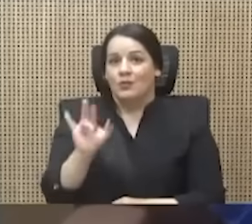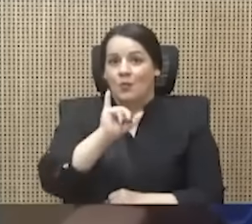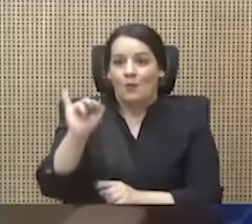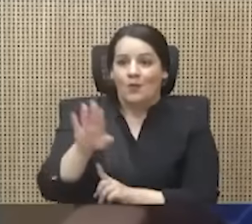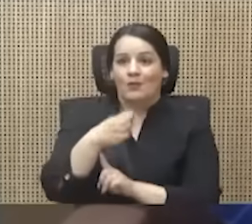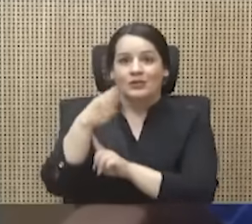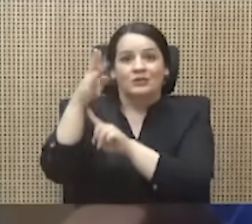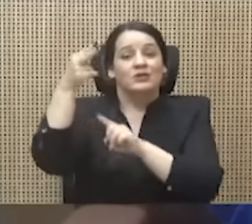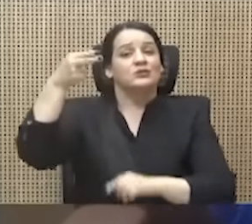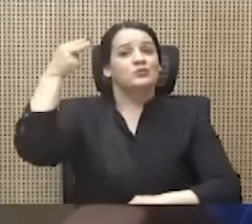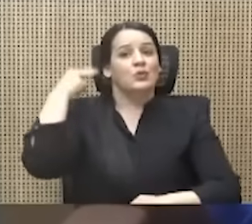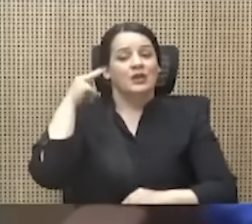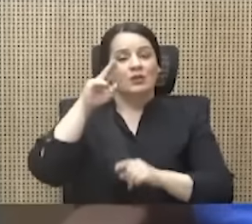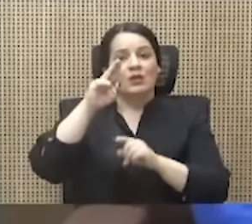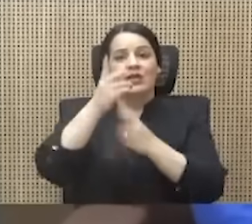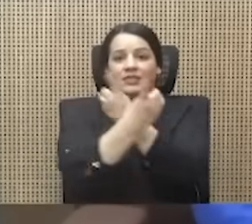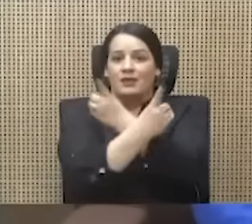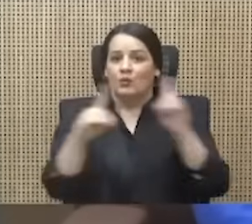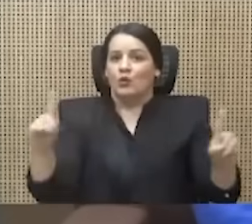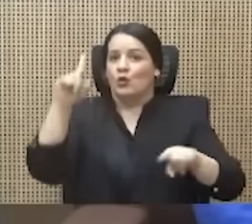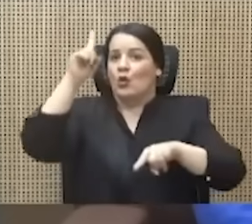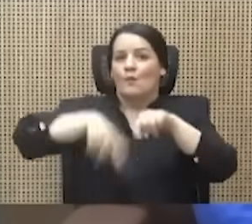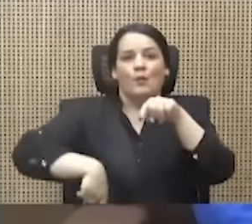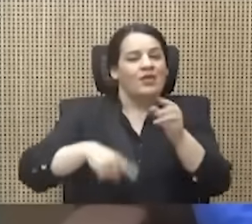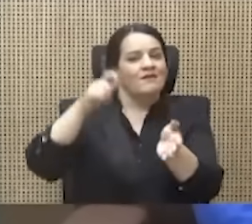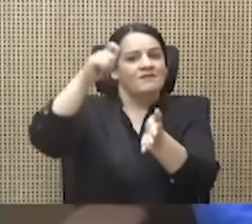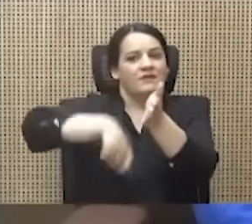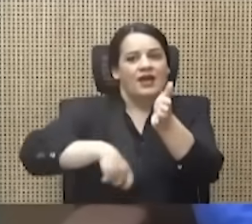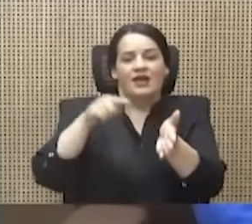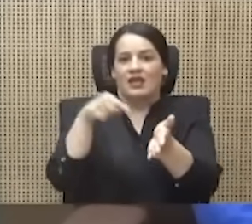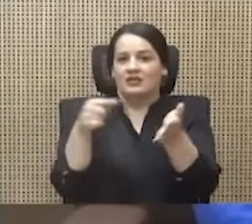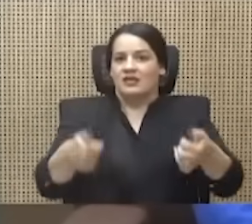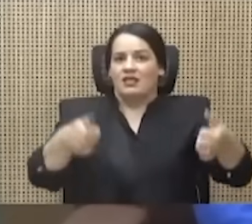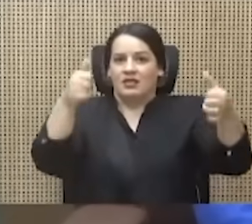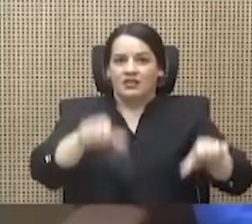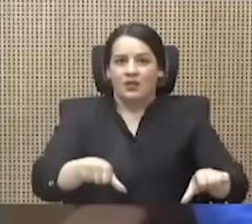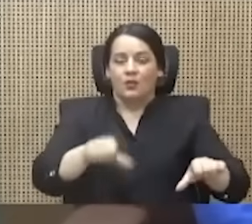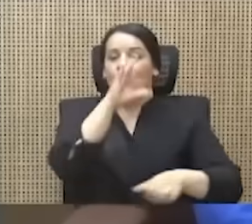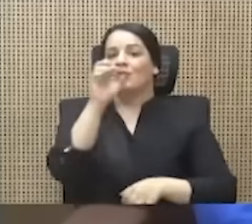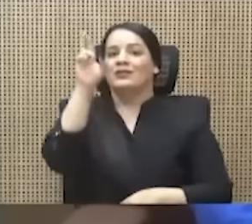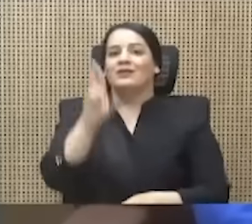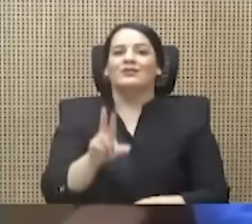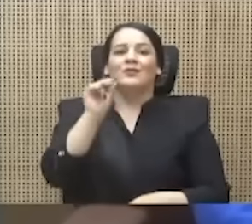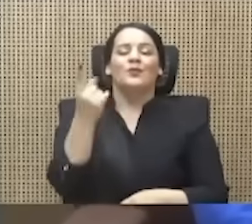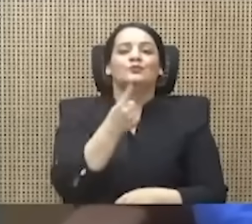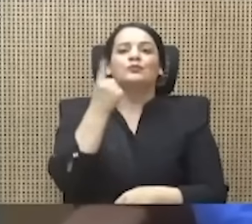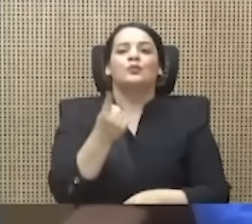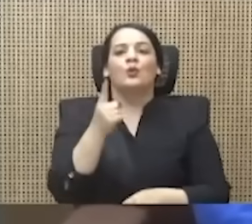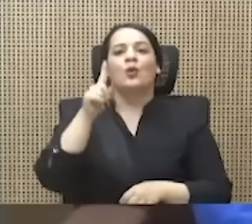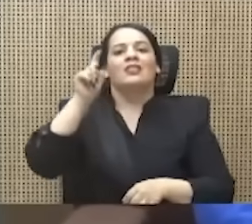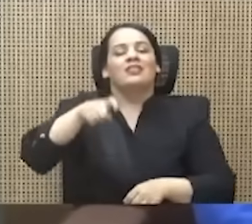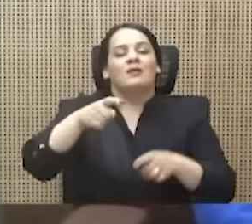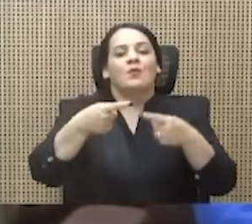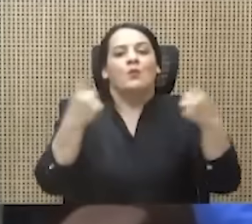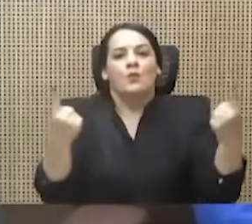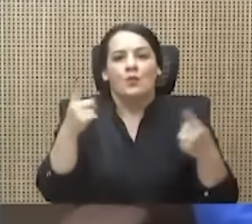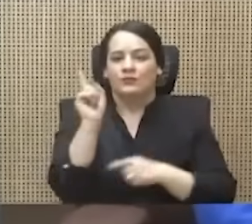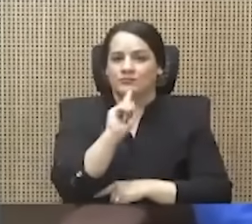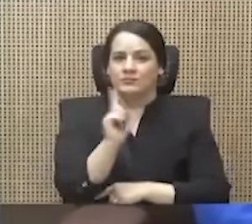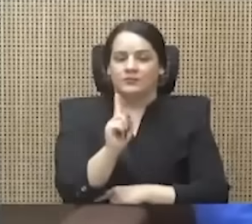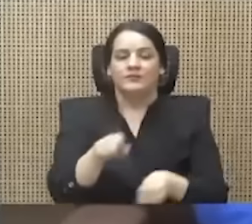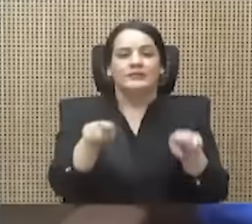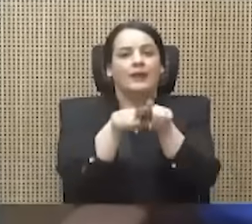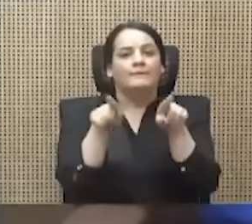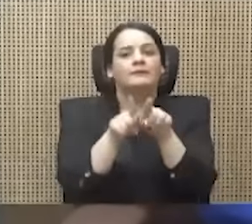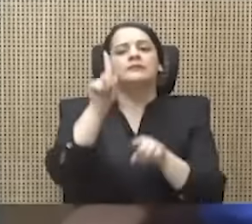de la democracia, no puede firmar este tratado. Pero Costa Rica no solo debe oponerse, sino que también debe